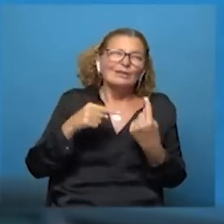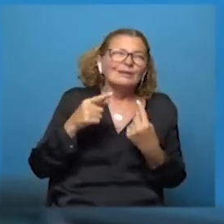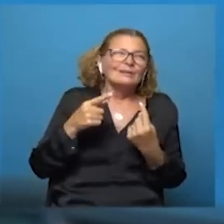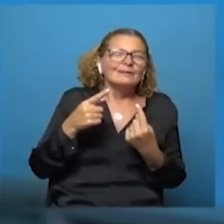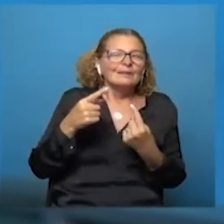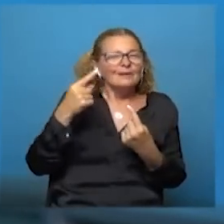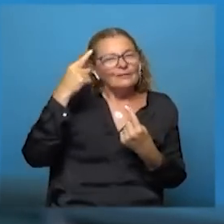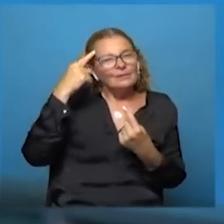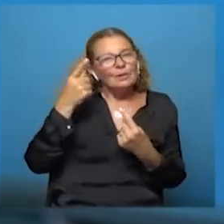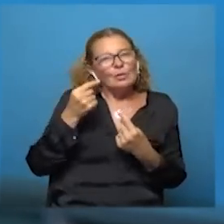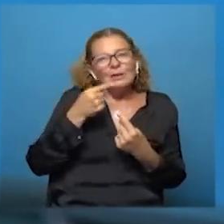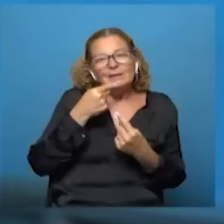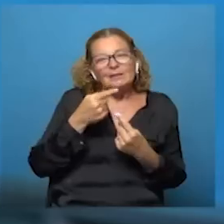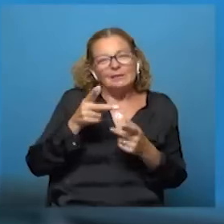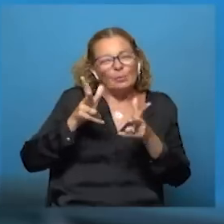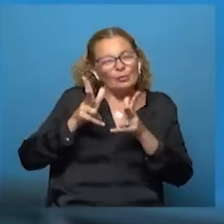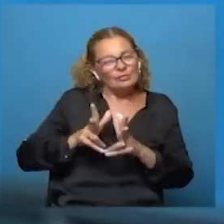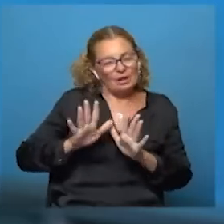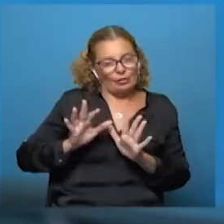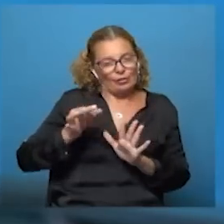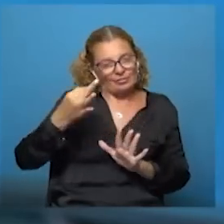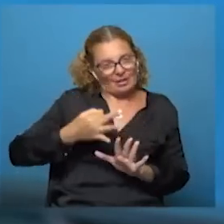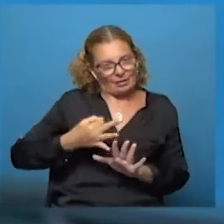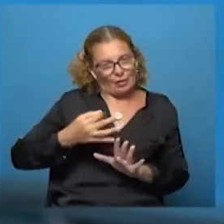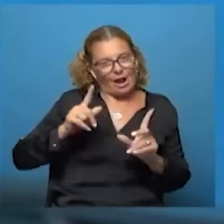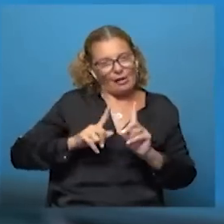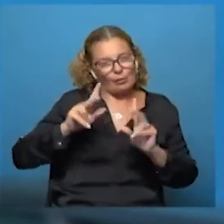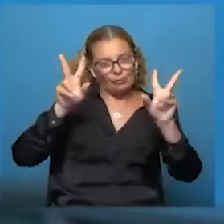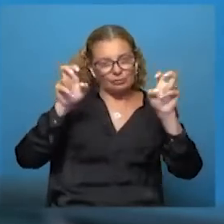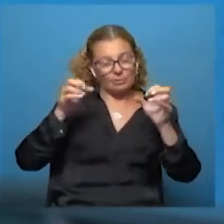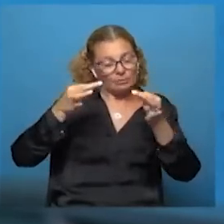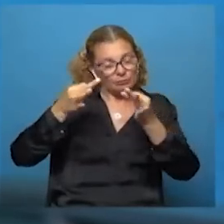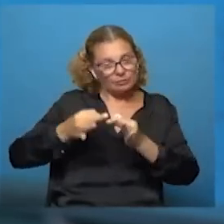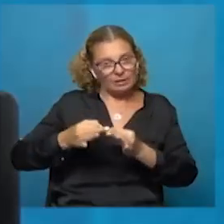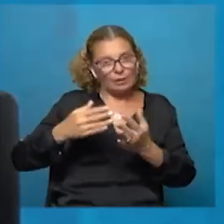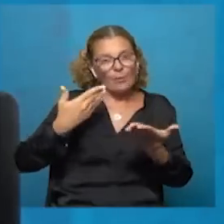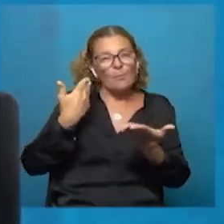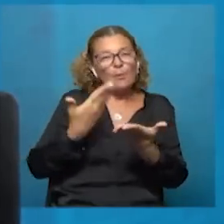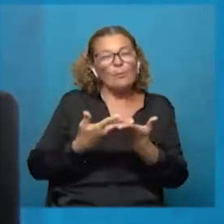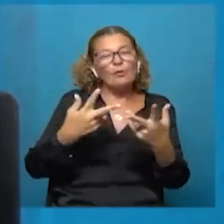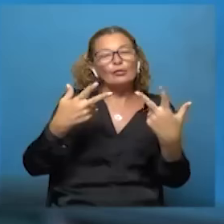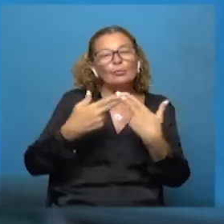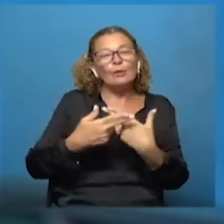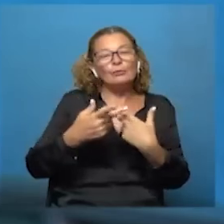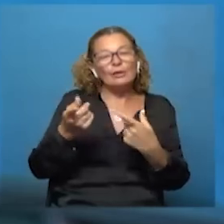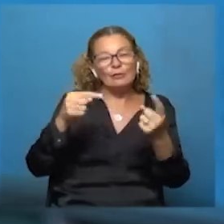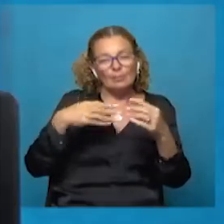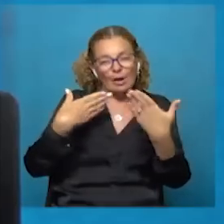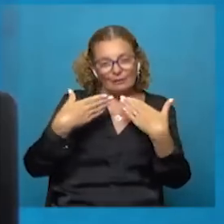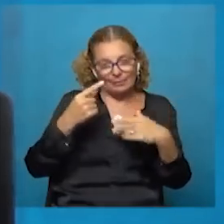duele decirlo así pero serios en algunos temas Hay que ser muy serio yo creo una pequeña pausa